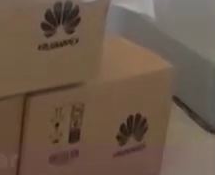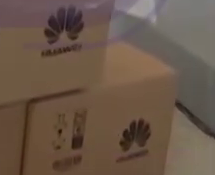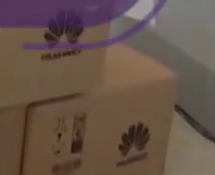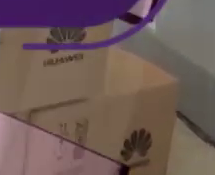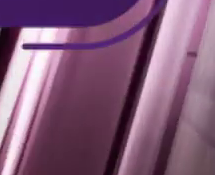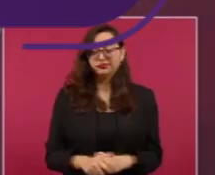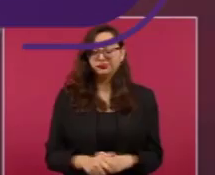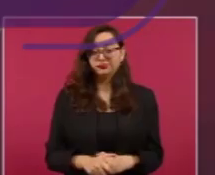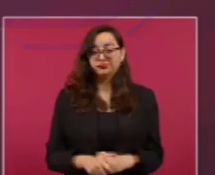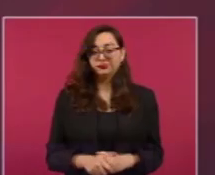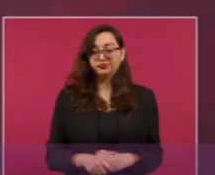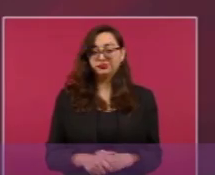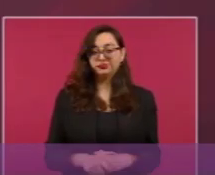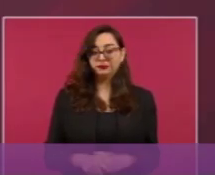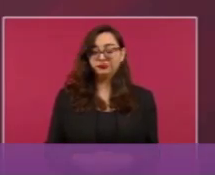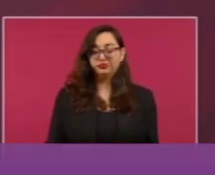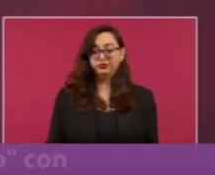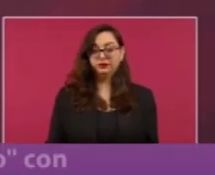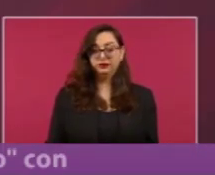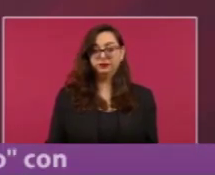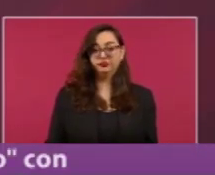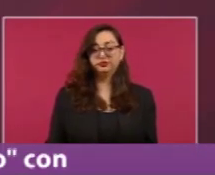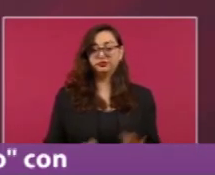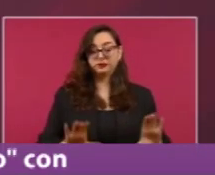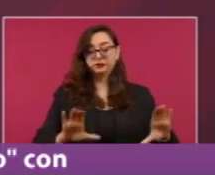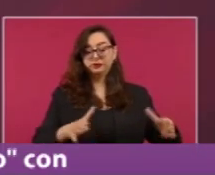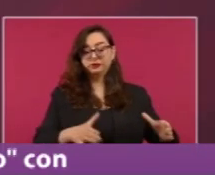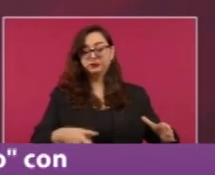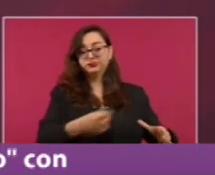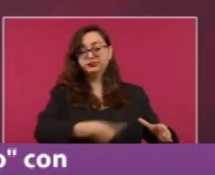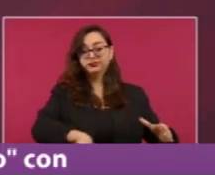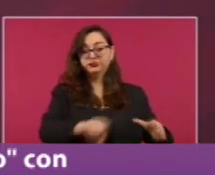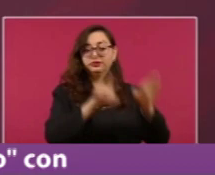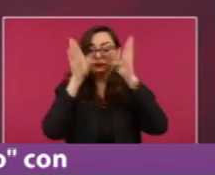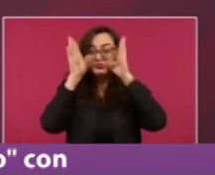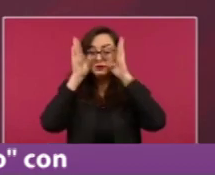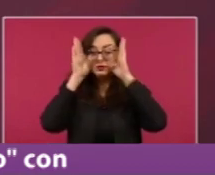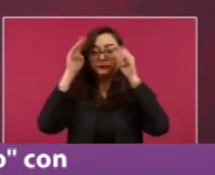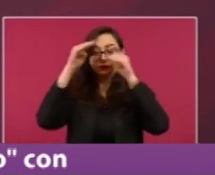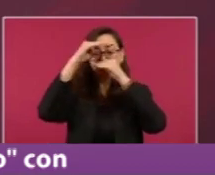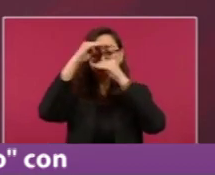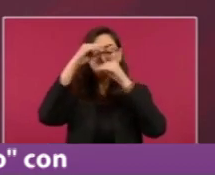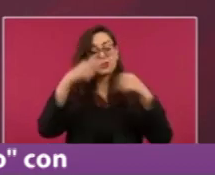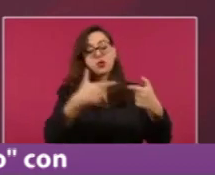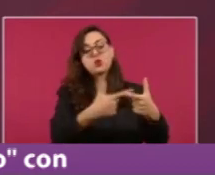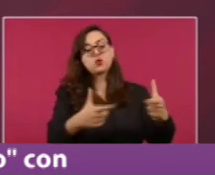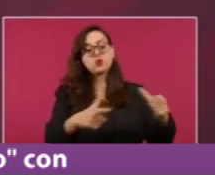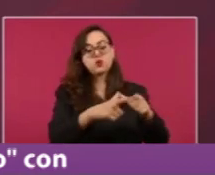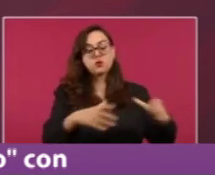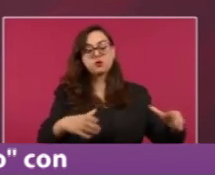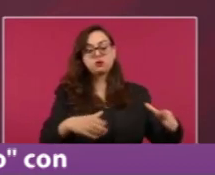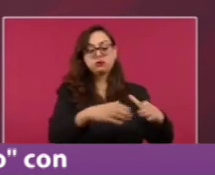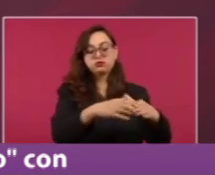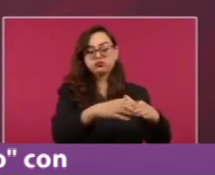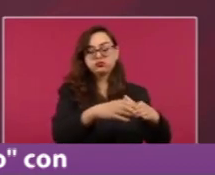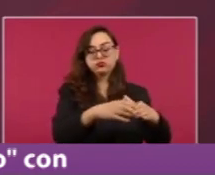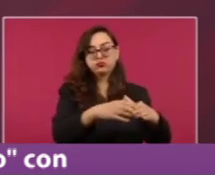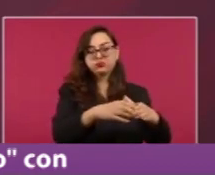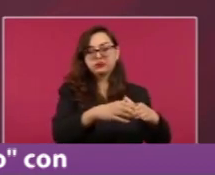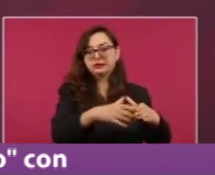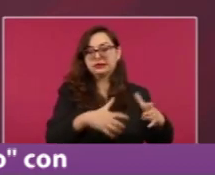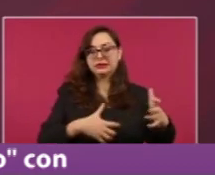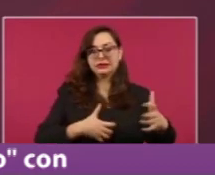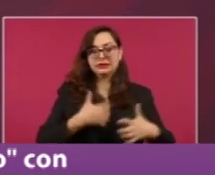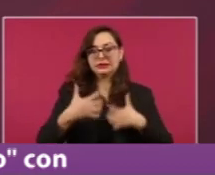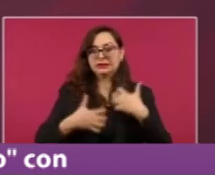aprendizaje. El presidente Andrés Manuel López Obrador se dijo satisfecho con los resultados de la 10ª Cumbre de Líderes de América del